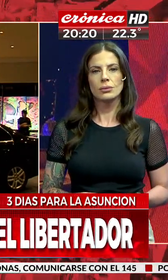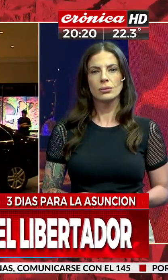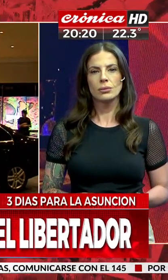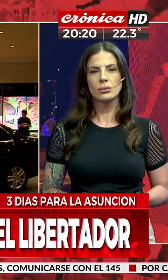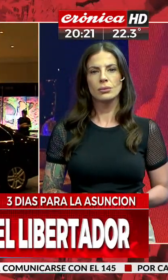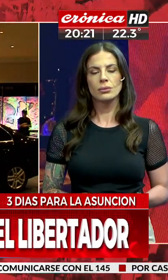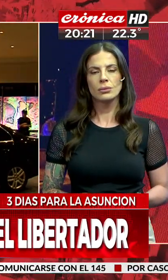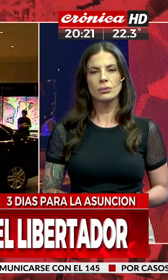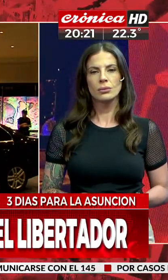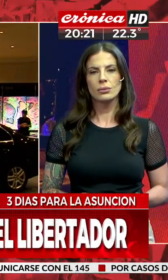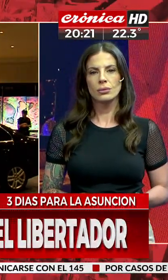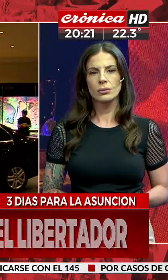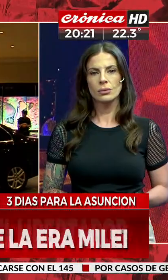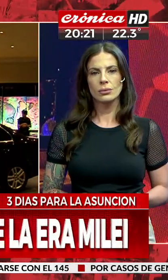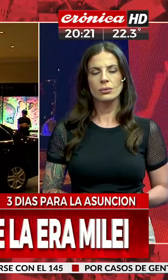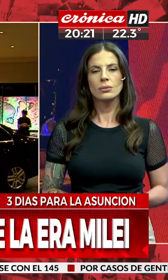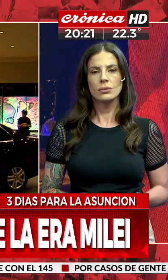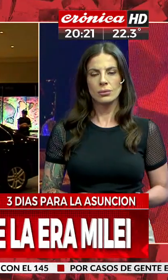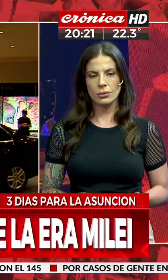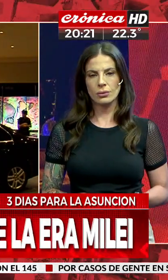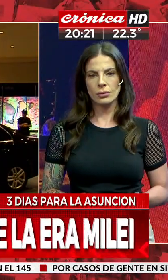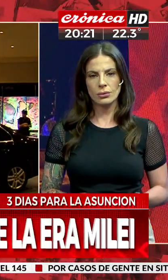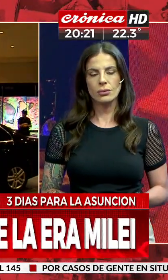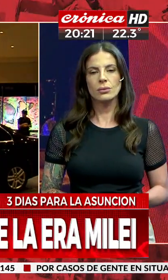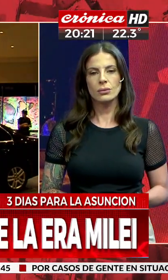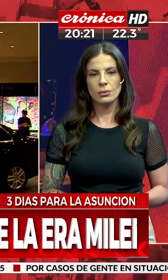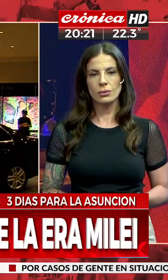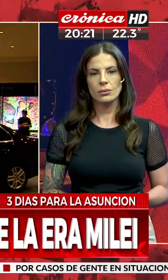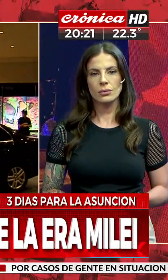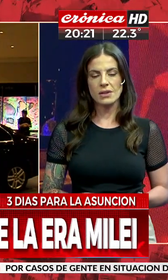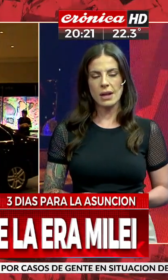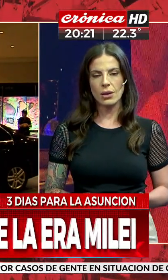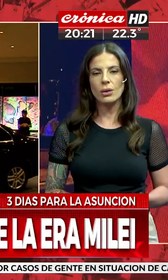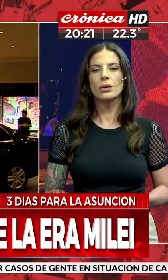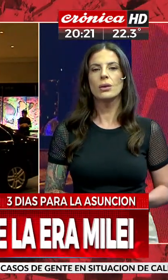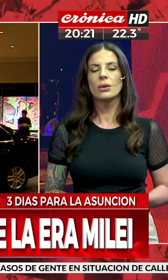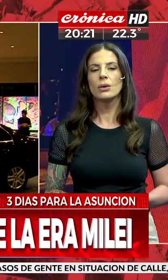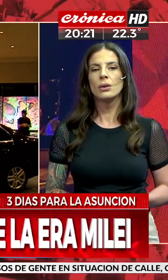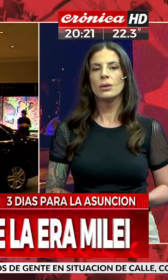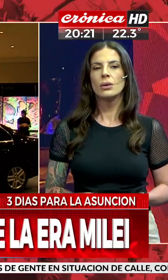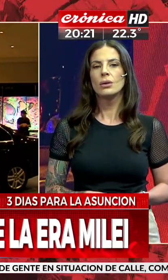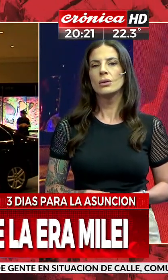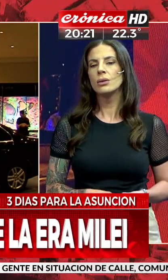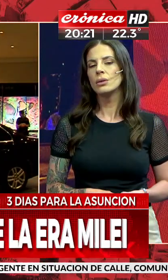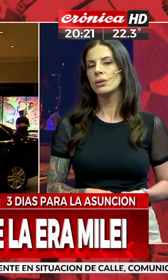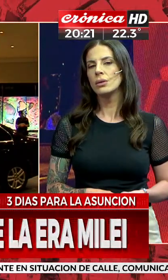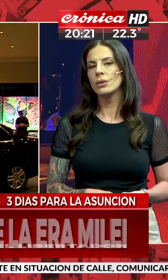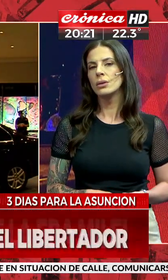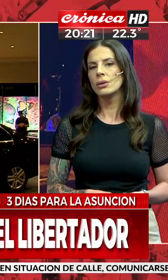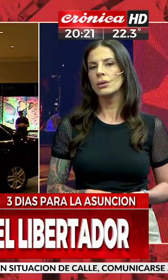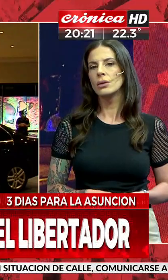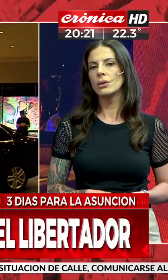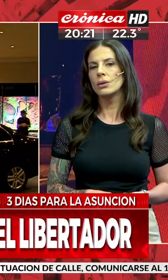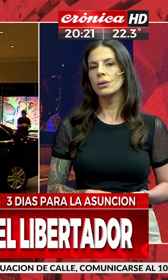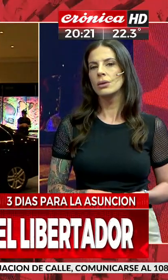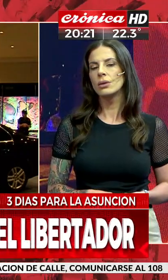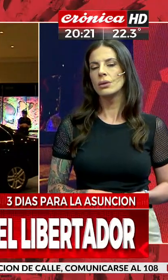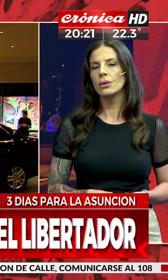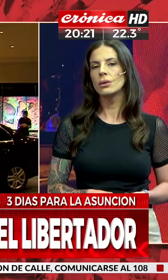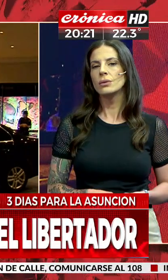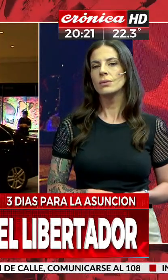el proyecto final o uno de los caballitos de campaña del presidente electo fue la dolarización. Exacto. Para ello se necesita, considerando que en Argentina no